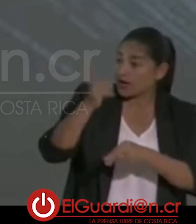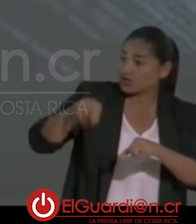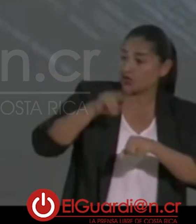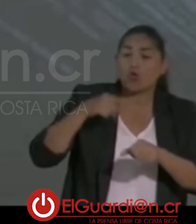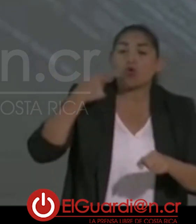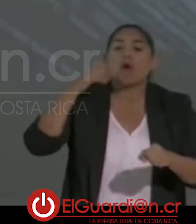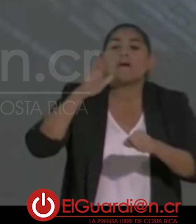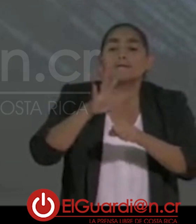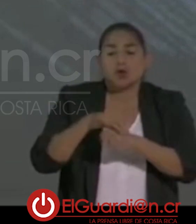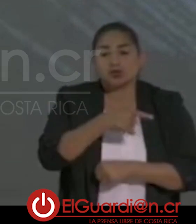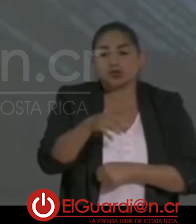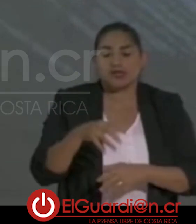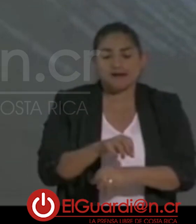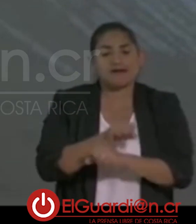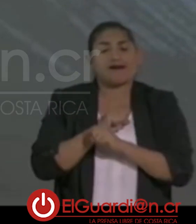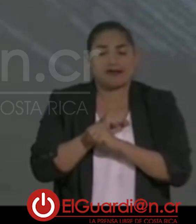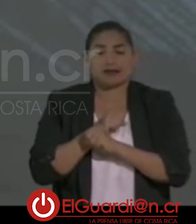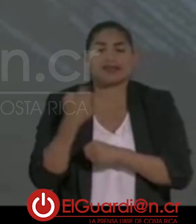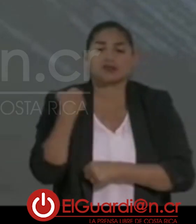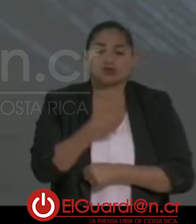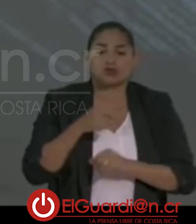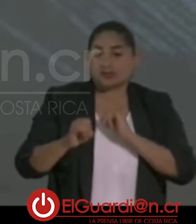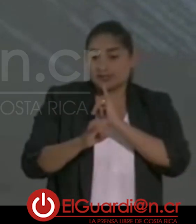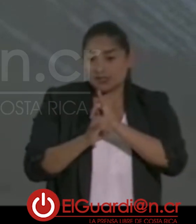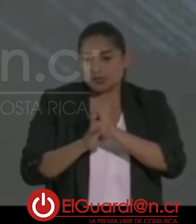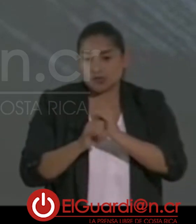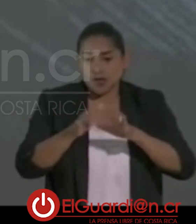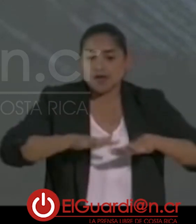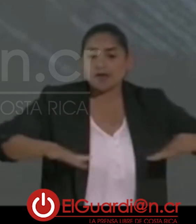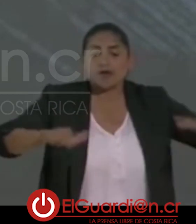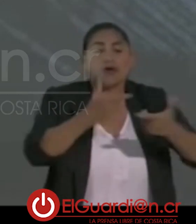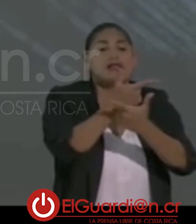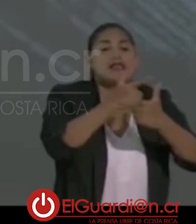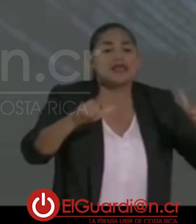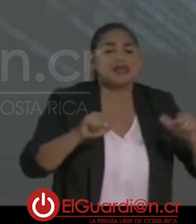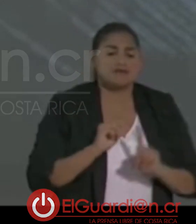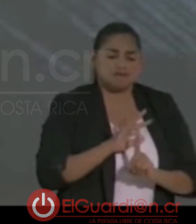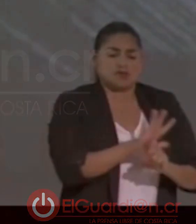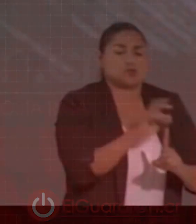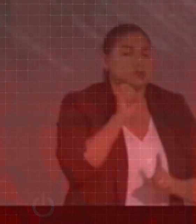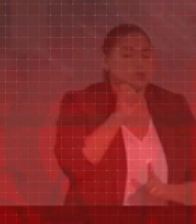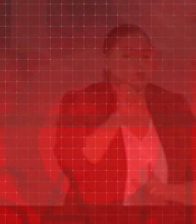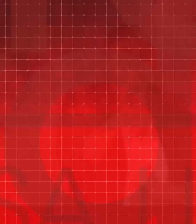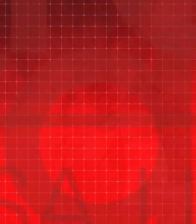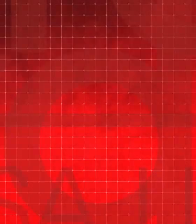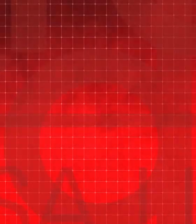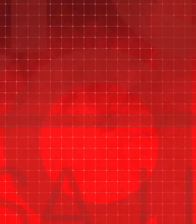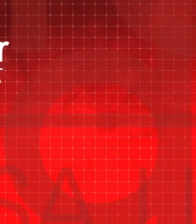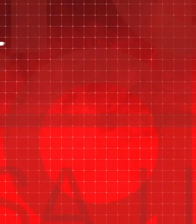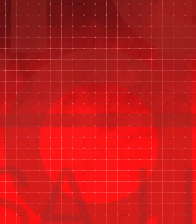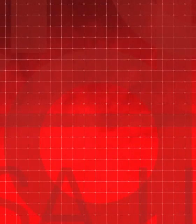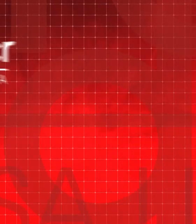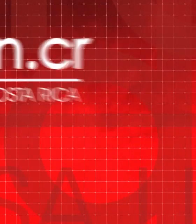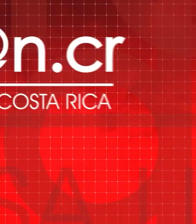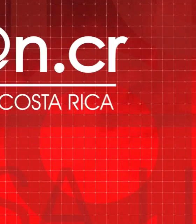el compromiso que tiene de garantizar que esta institución sea un espacio libre de hostigamiento sexual